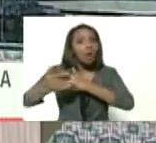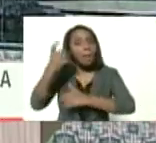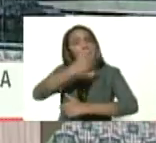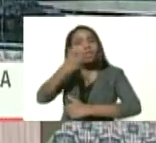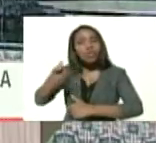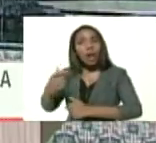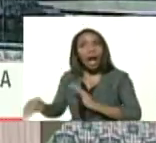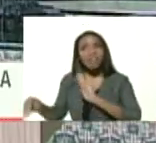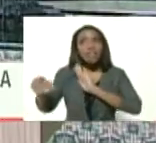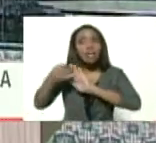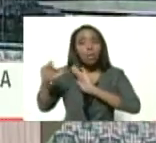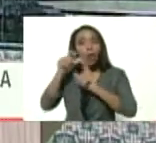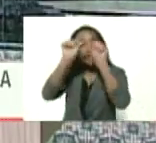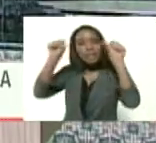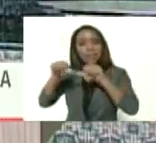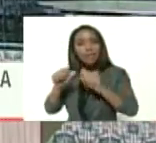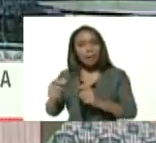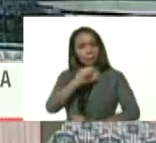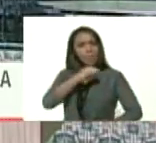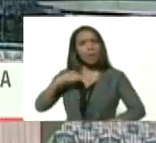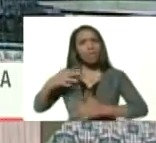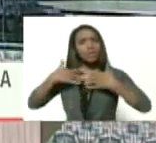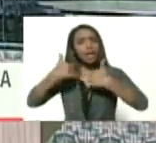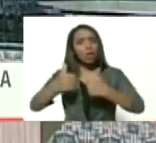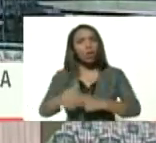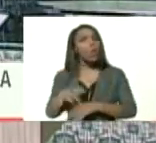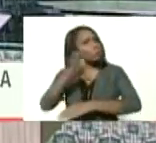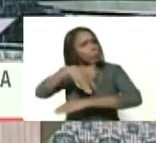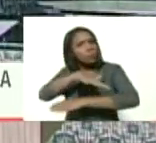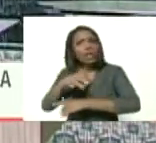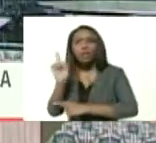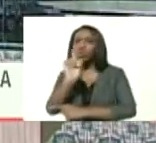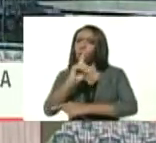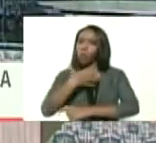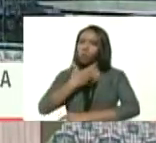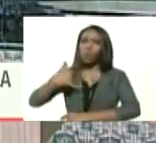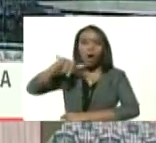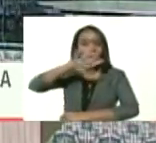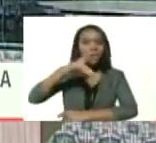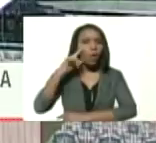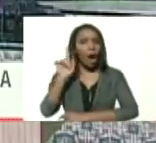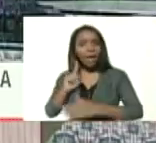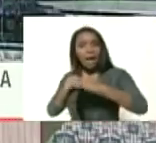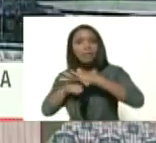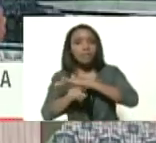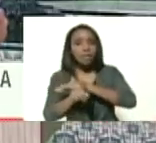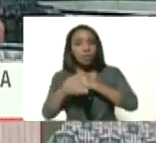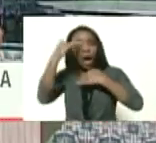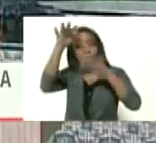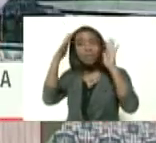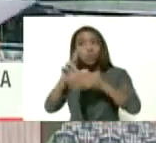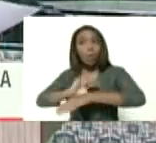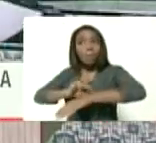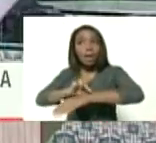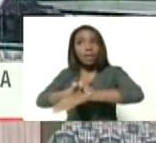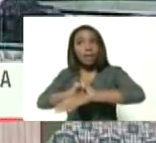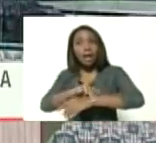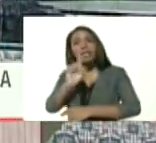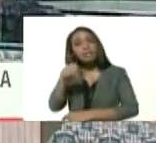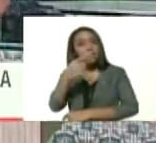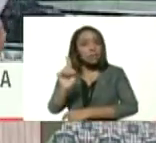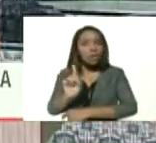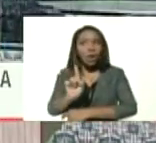siendo afectada por el sistema privado de salud, donde no toda la población tiene acceso a la atención médica, sino que